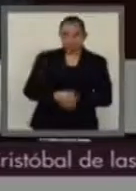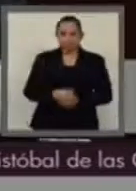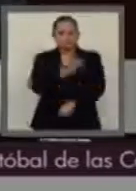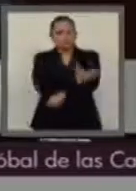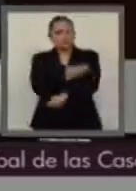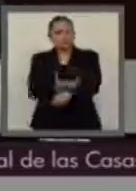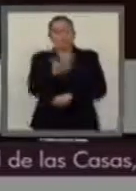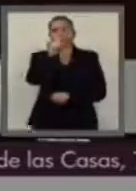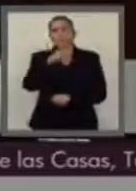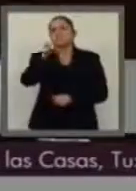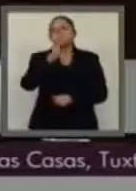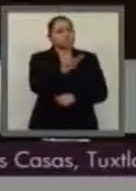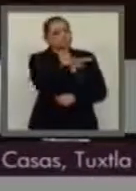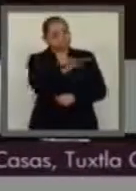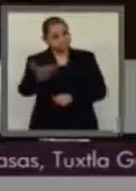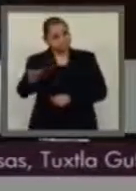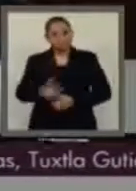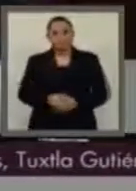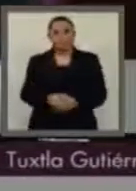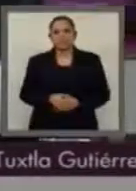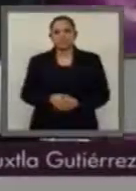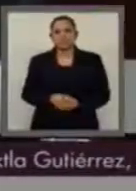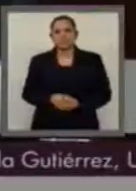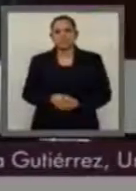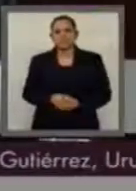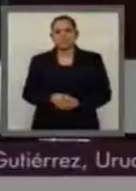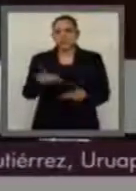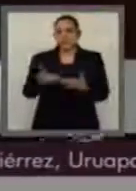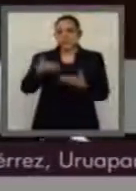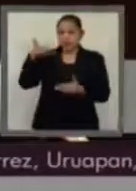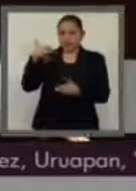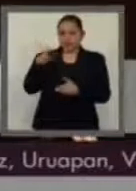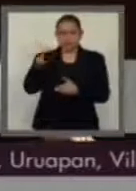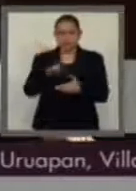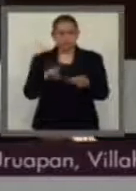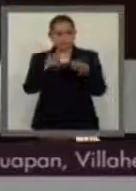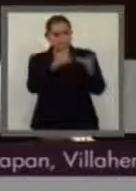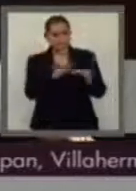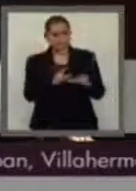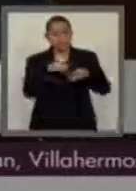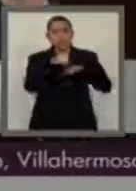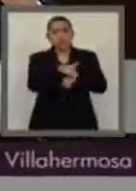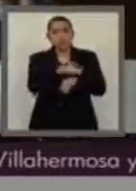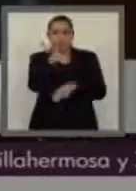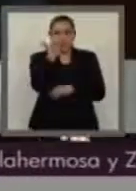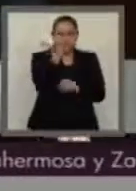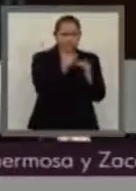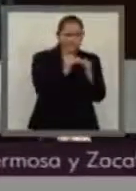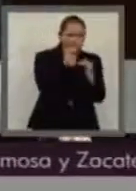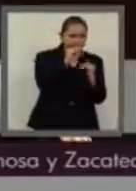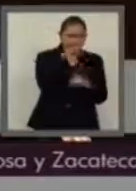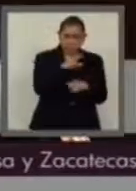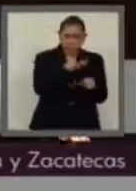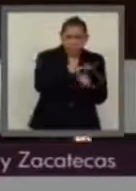compañeras y compañeros. Ha sido ampliamente expuesto el crecimiento económico insuficiente,